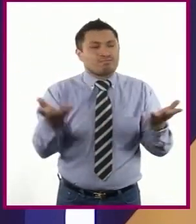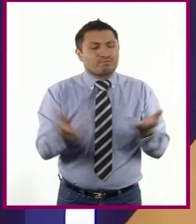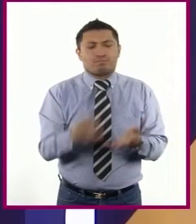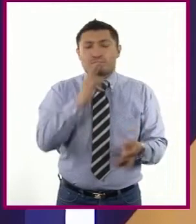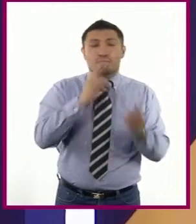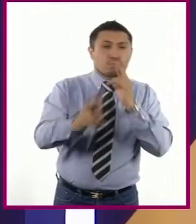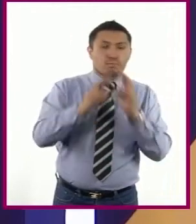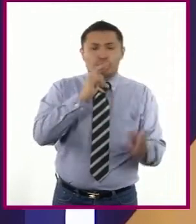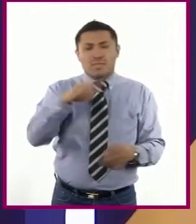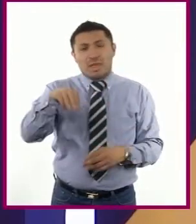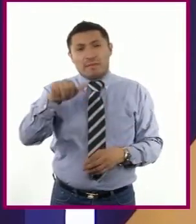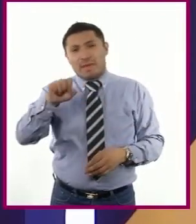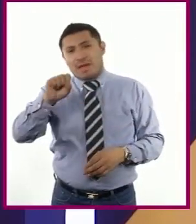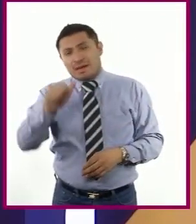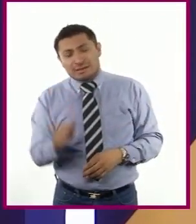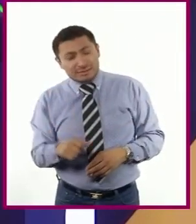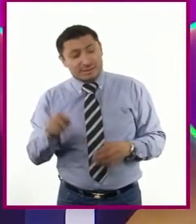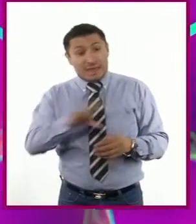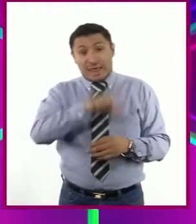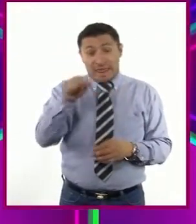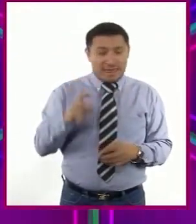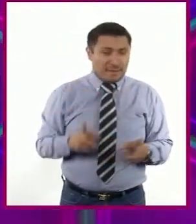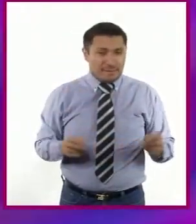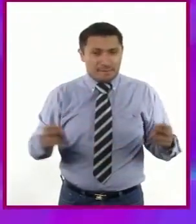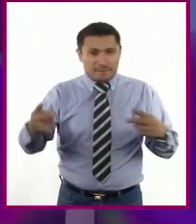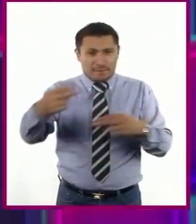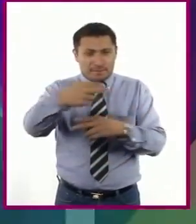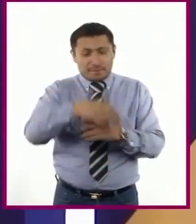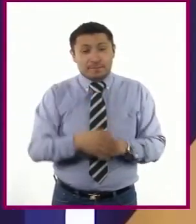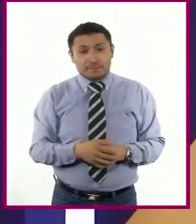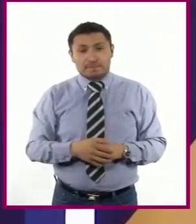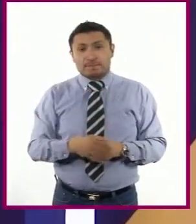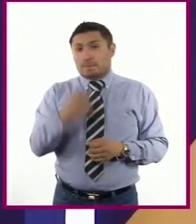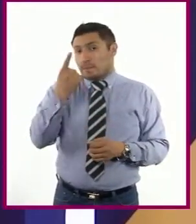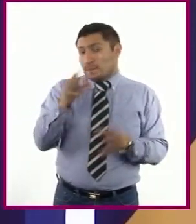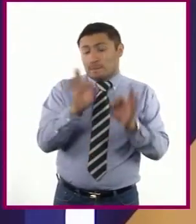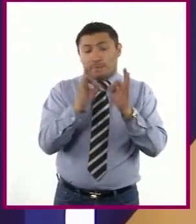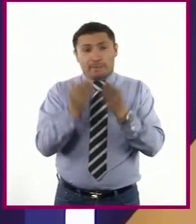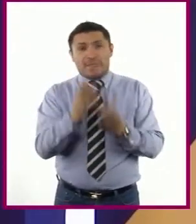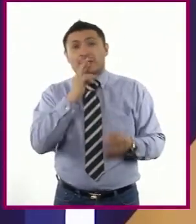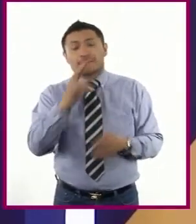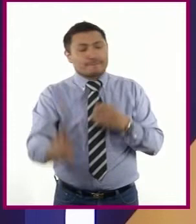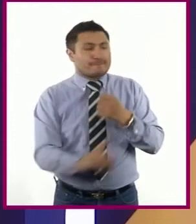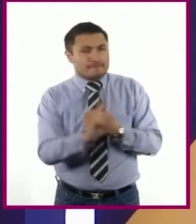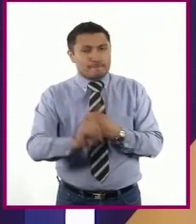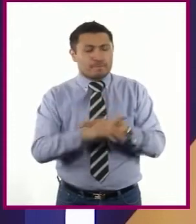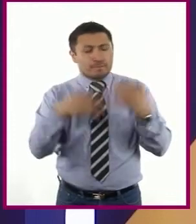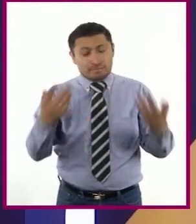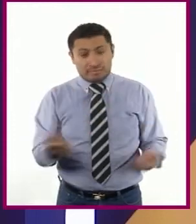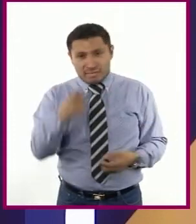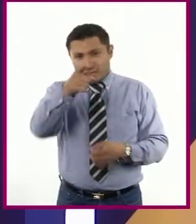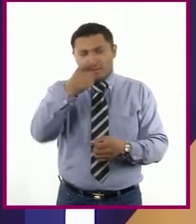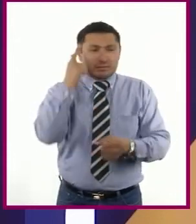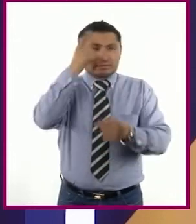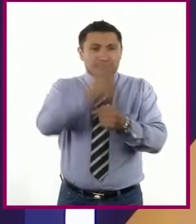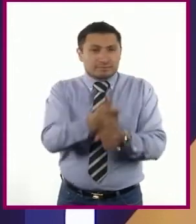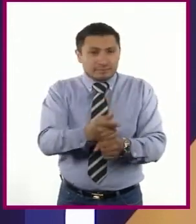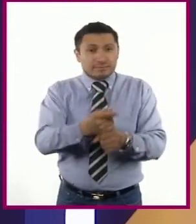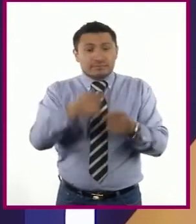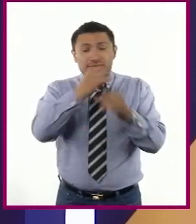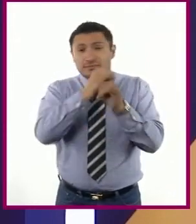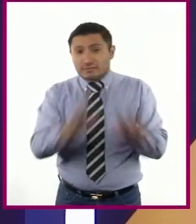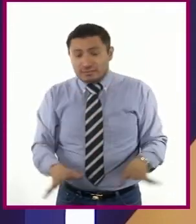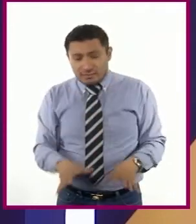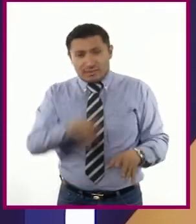masa de la lámina después de ser recortada. Una manera de dar respuesta al problema es identificar los datos y